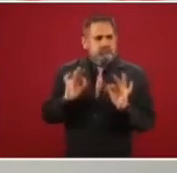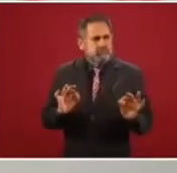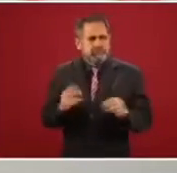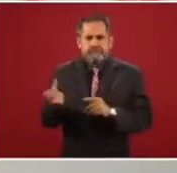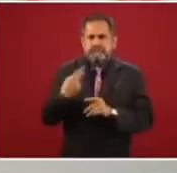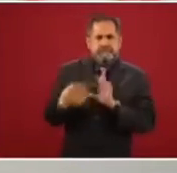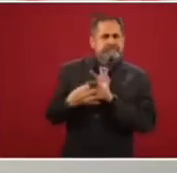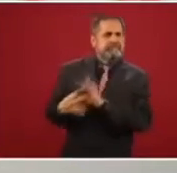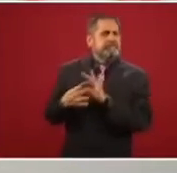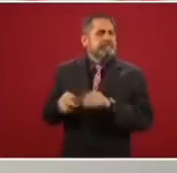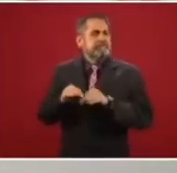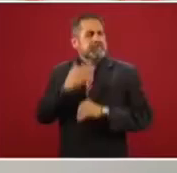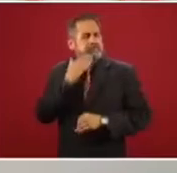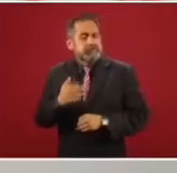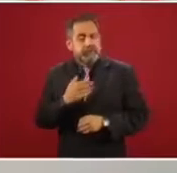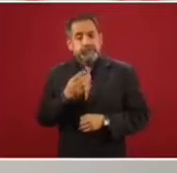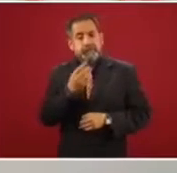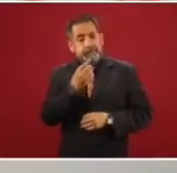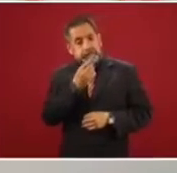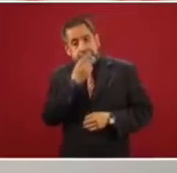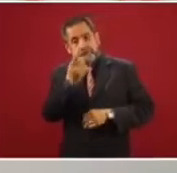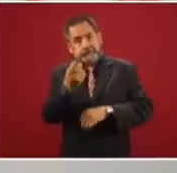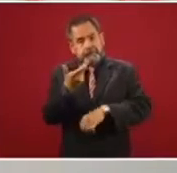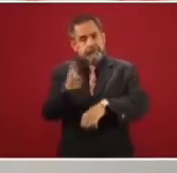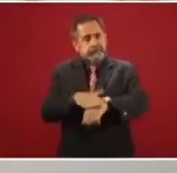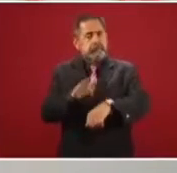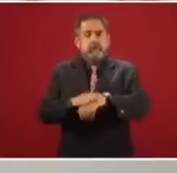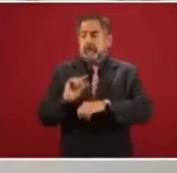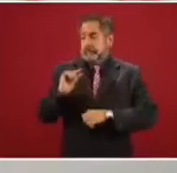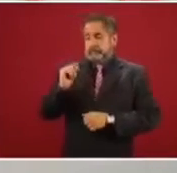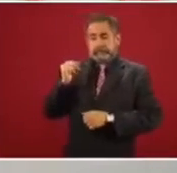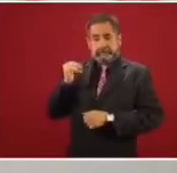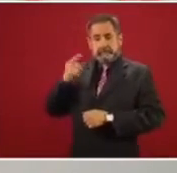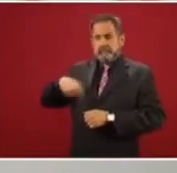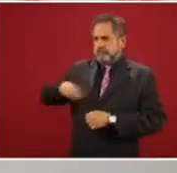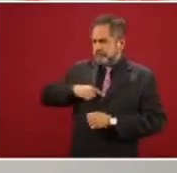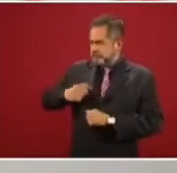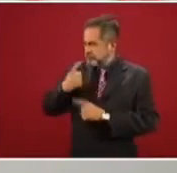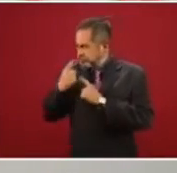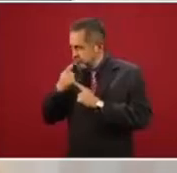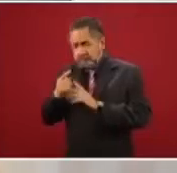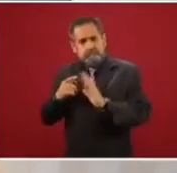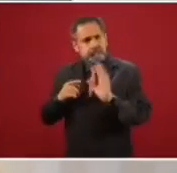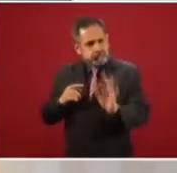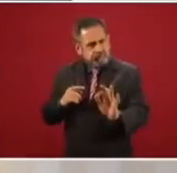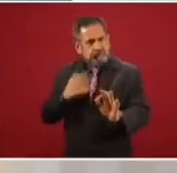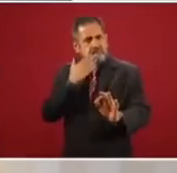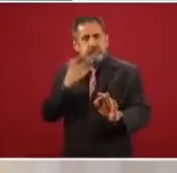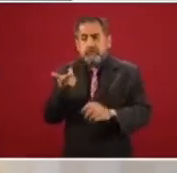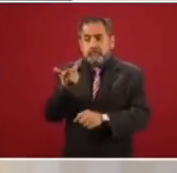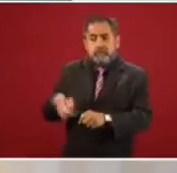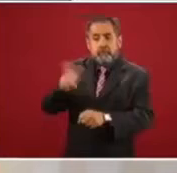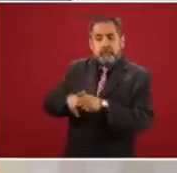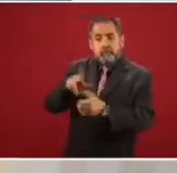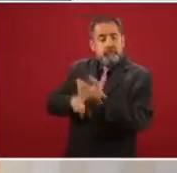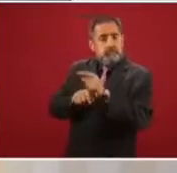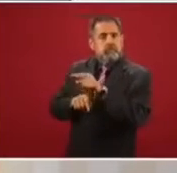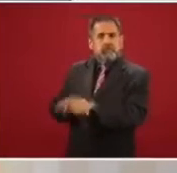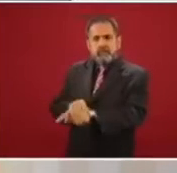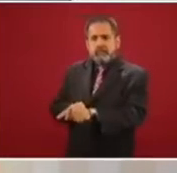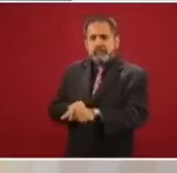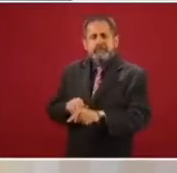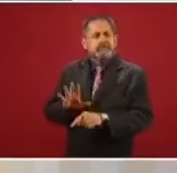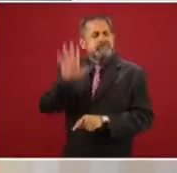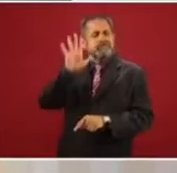incluso comentó que la última vez que conversamos al respecto el hospital me parece que ese es un materno